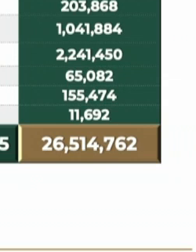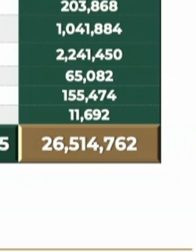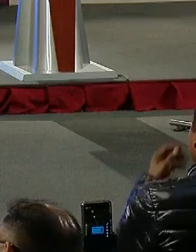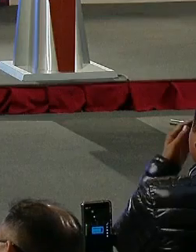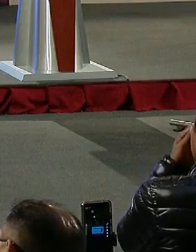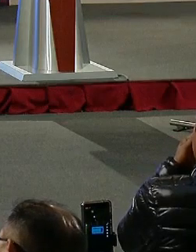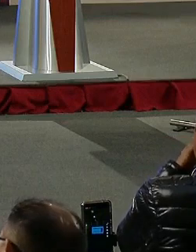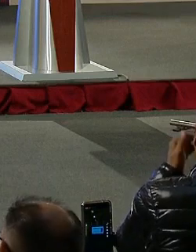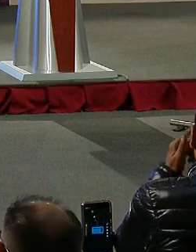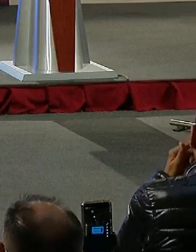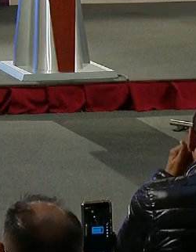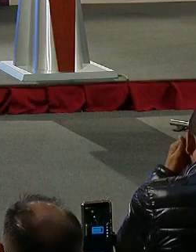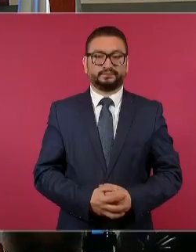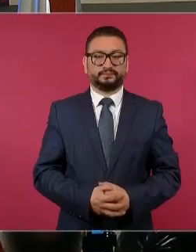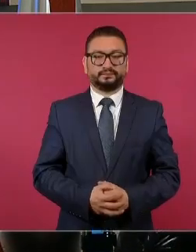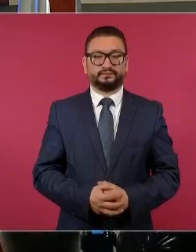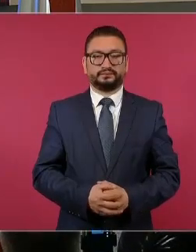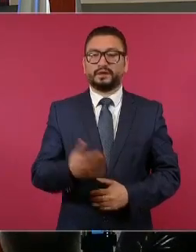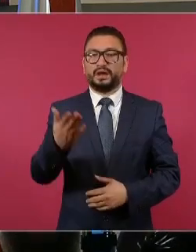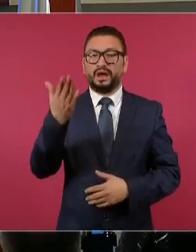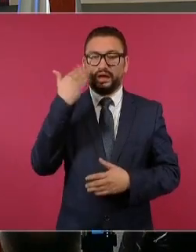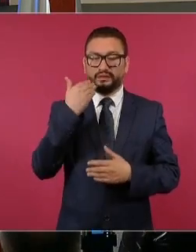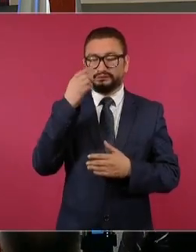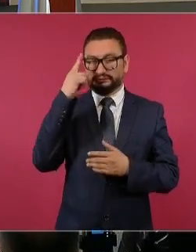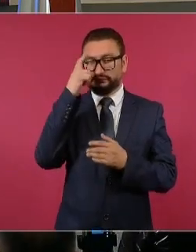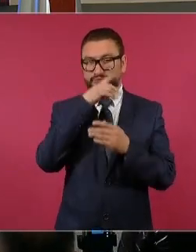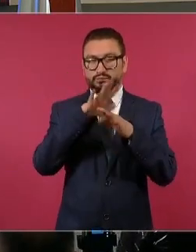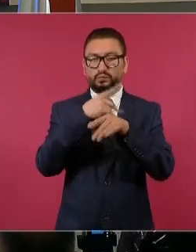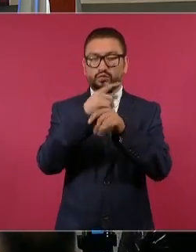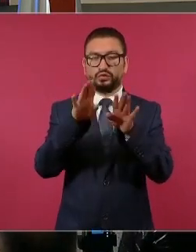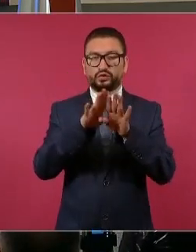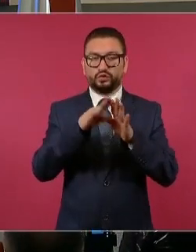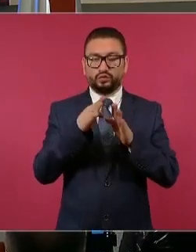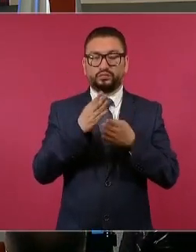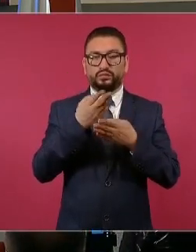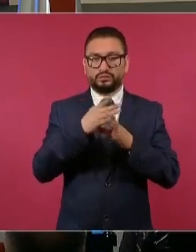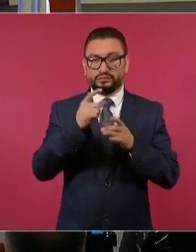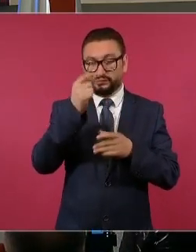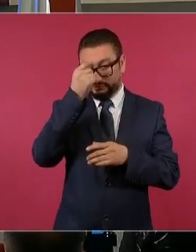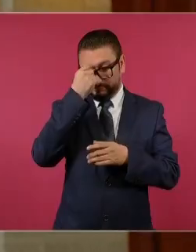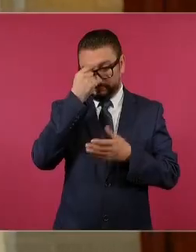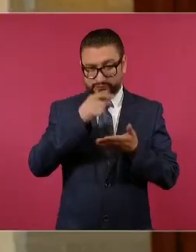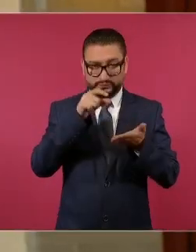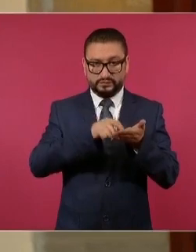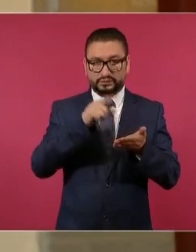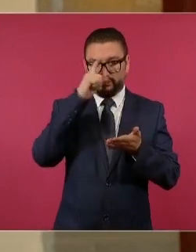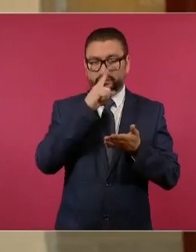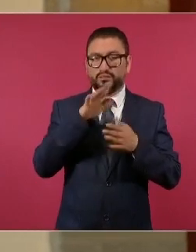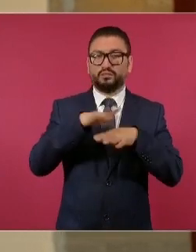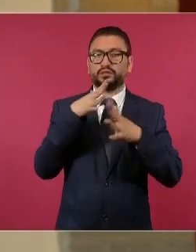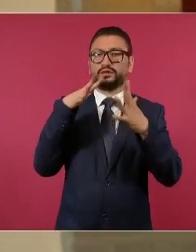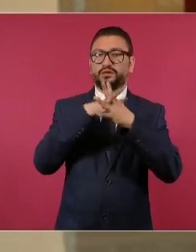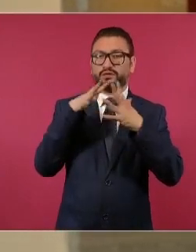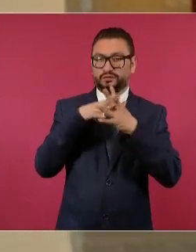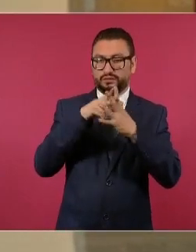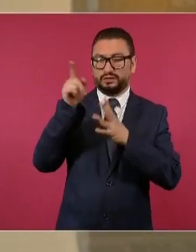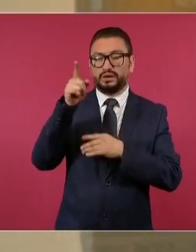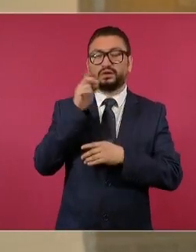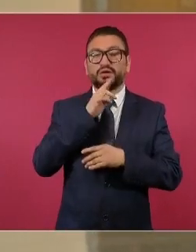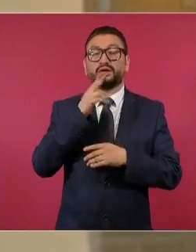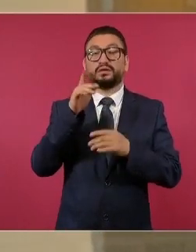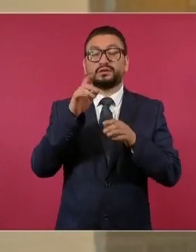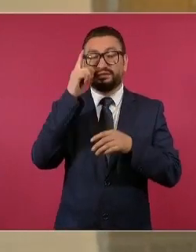escasez, recordarán, de microchips debido a la guerra en Ucrania, a la pandemia por COVID, y conseguir